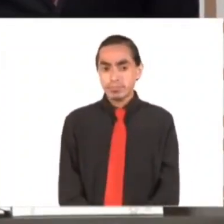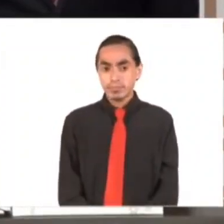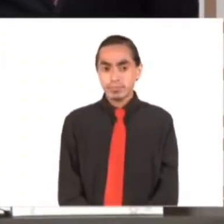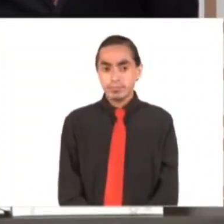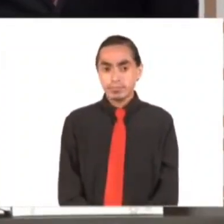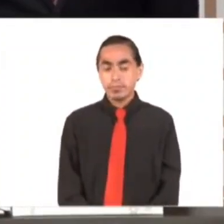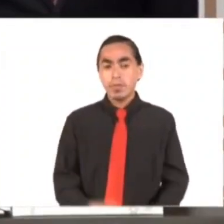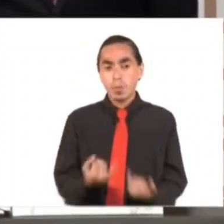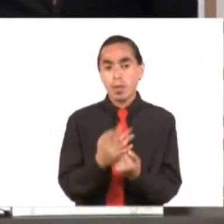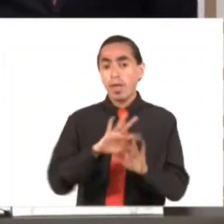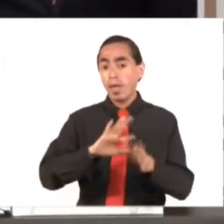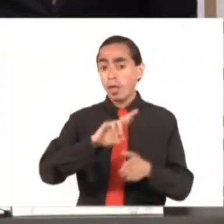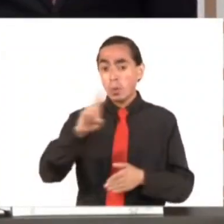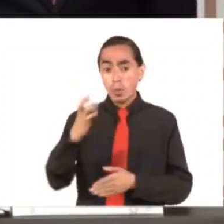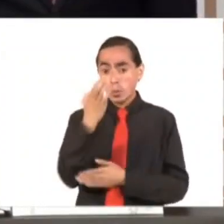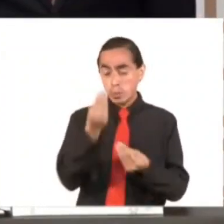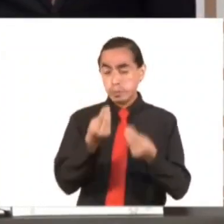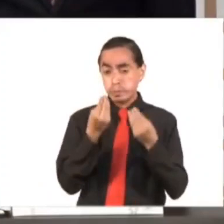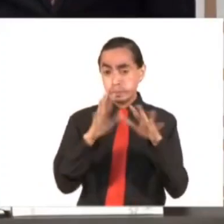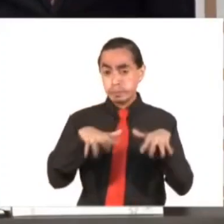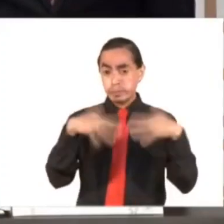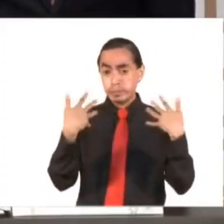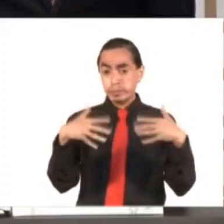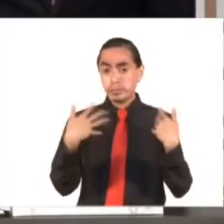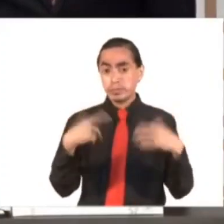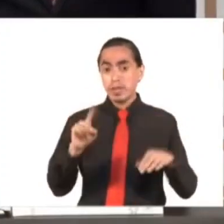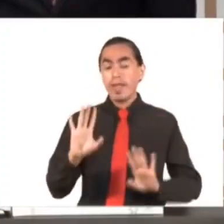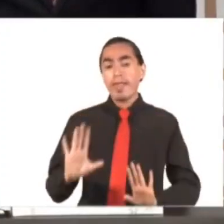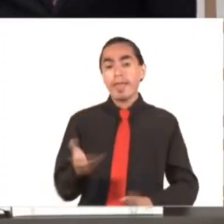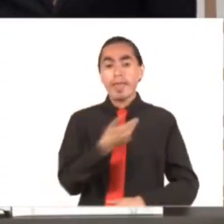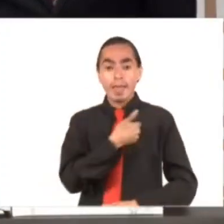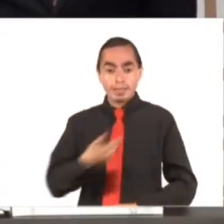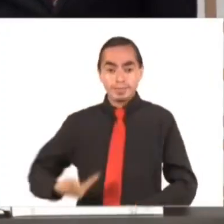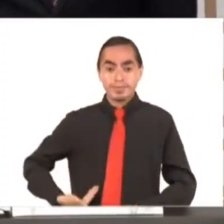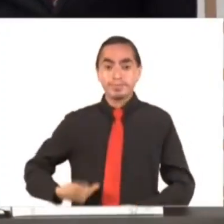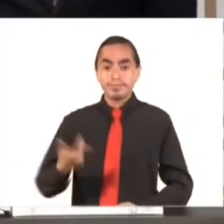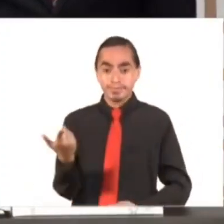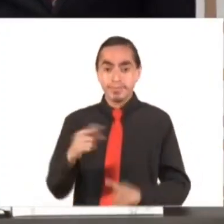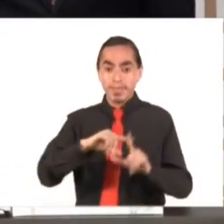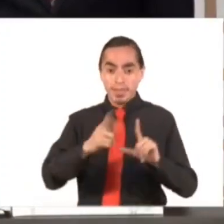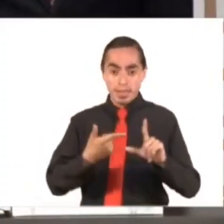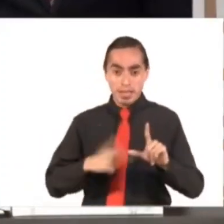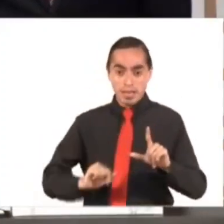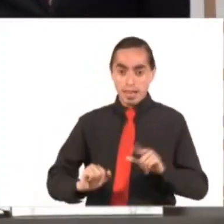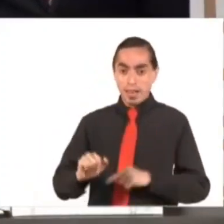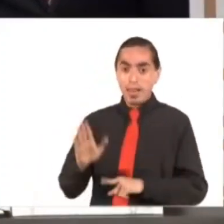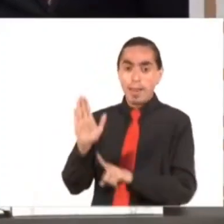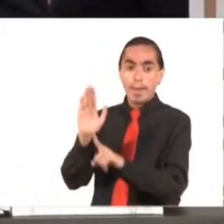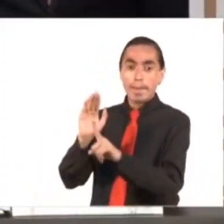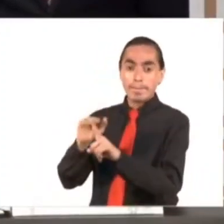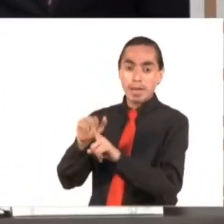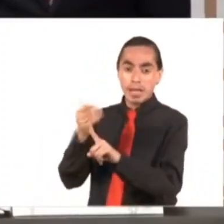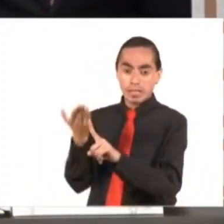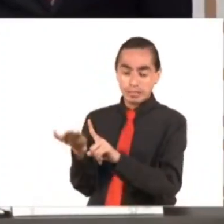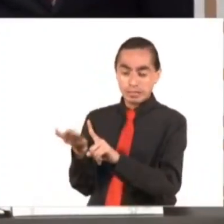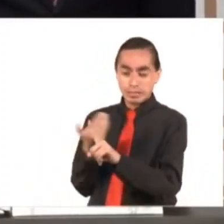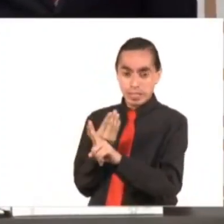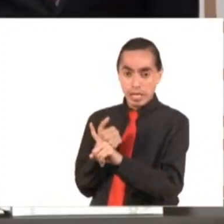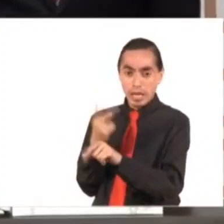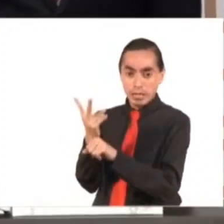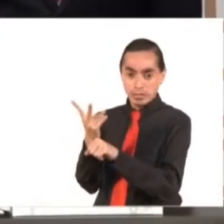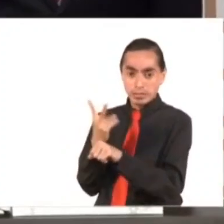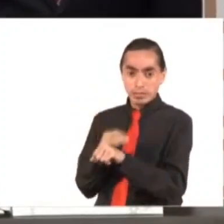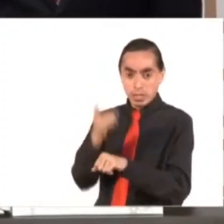Muy reconocido, y el presidente de la República lo llamó para invitarlo a ser